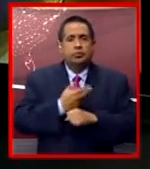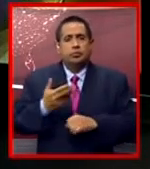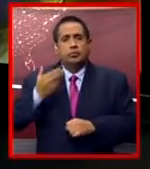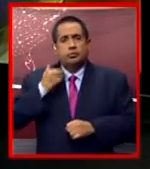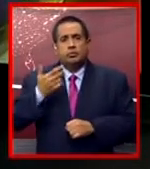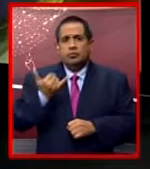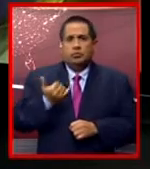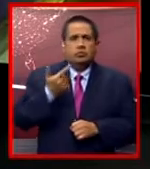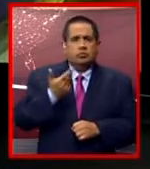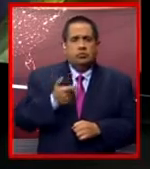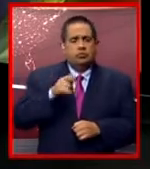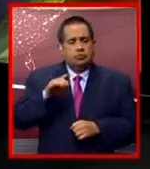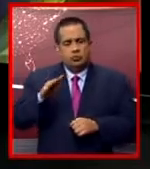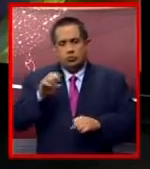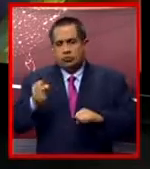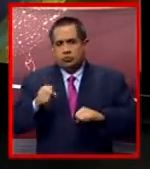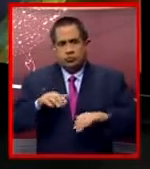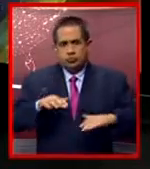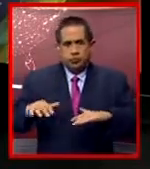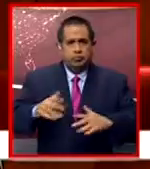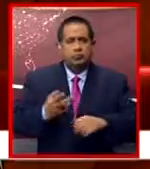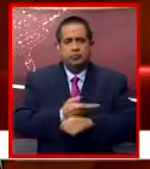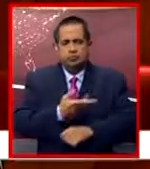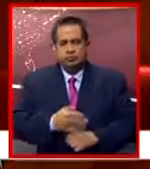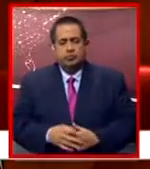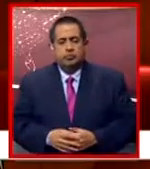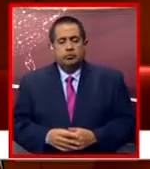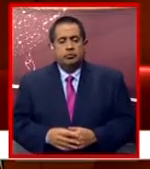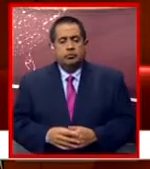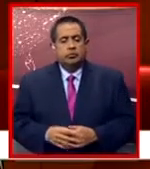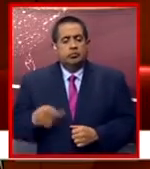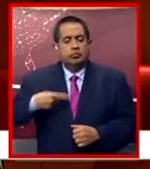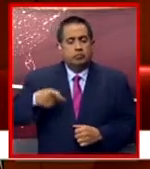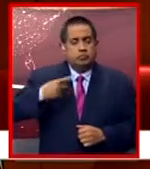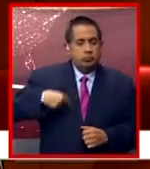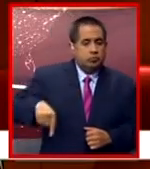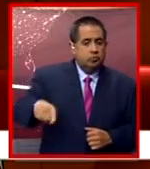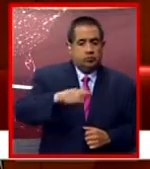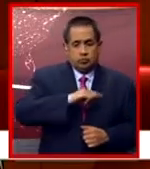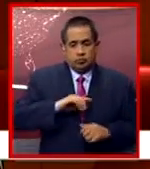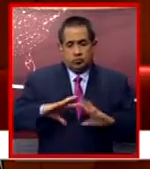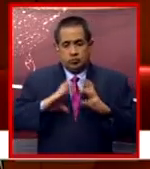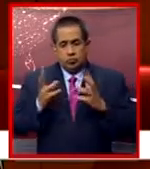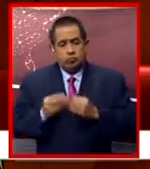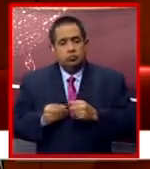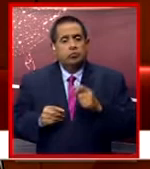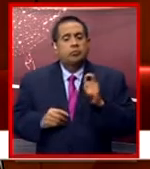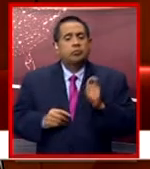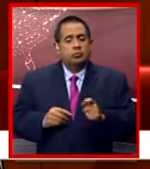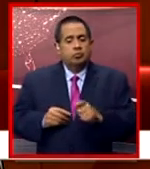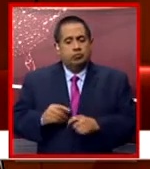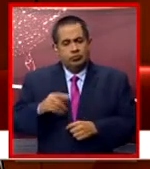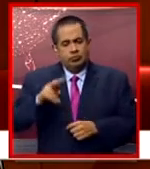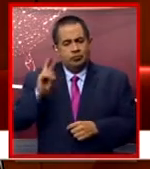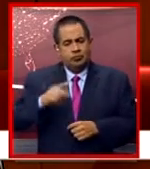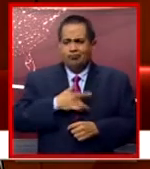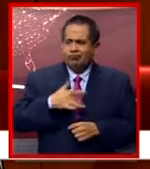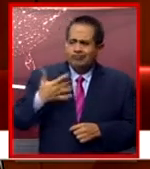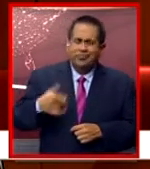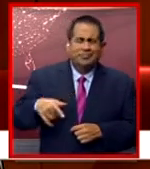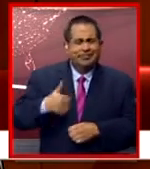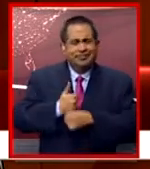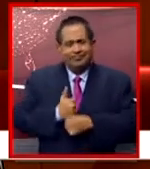y 19 de septiembre pasados. La sociedad en su conjunto, en el dolor de la